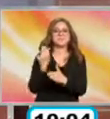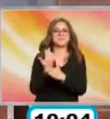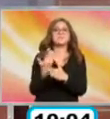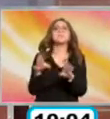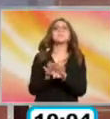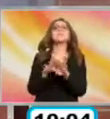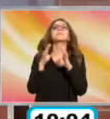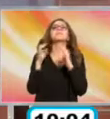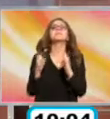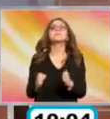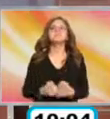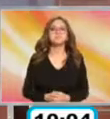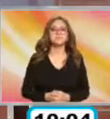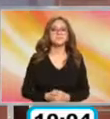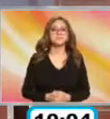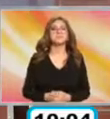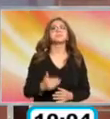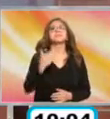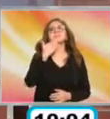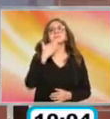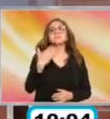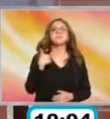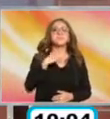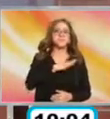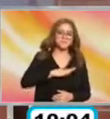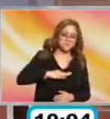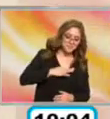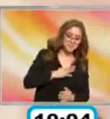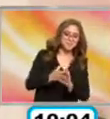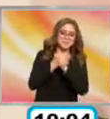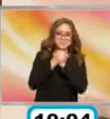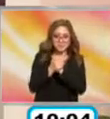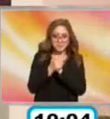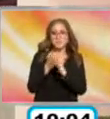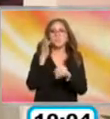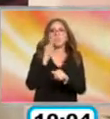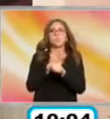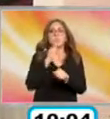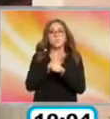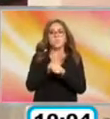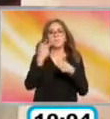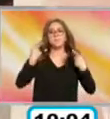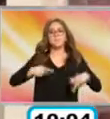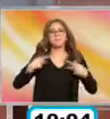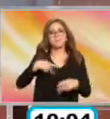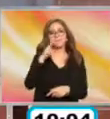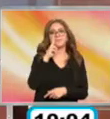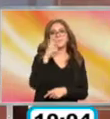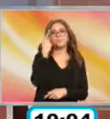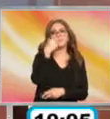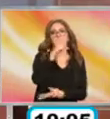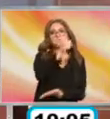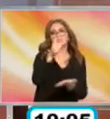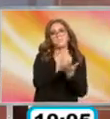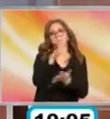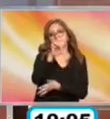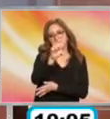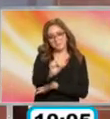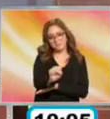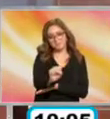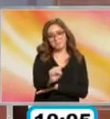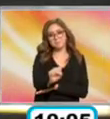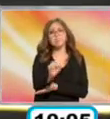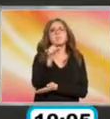nuevo, carnal? Excelente, bienvenido. Feliz de saludarte, de saludar a toda la gente que está conectadísima con Tu Ciudad Es. ¿Sigues con este material discográfico